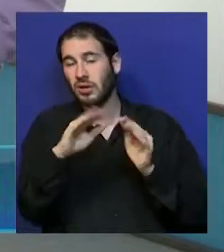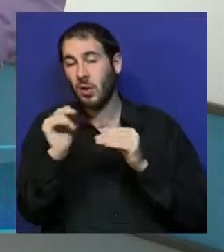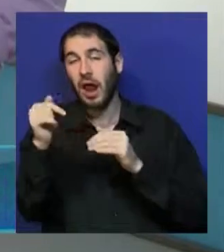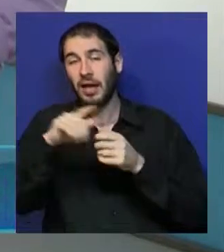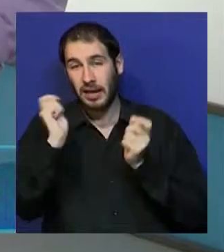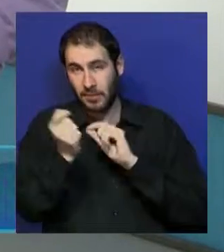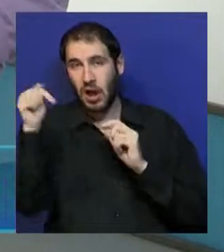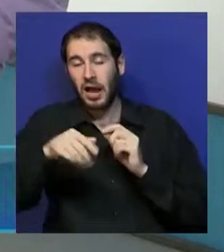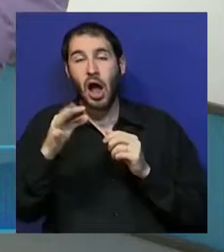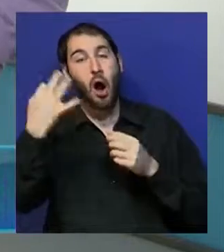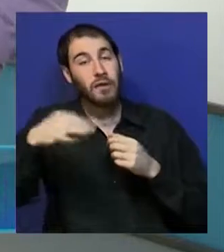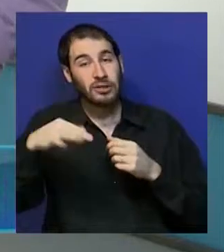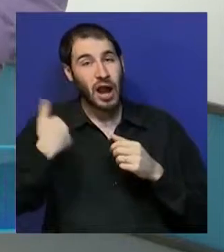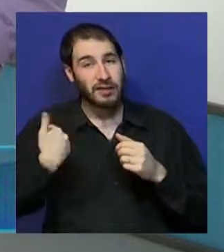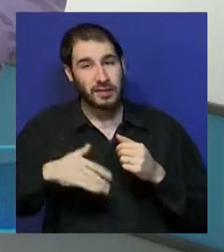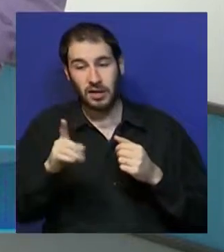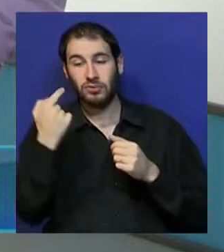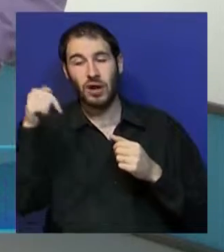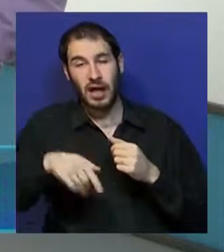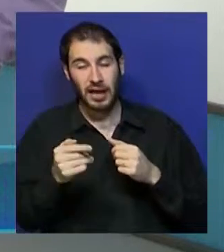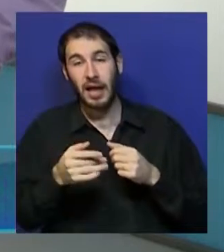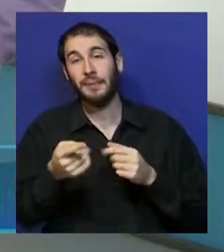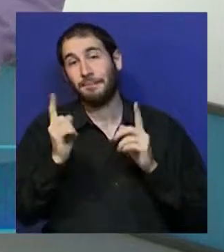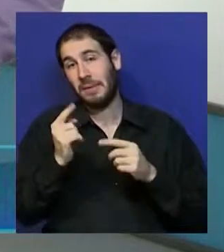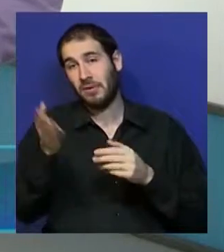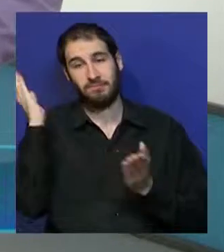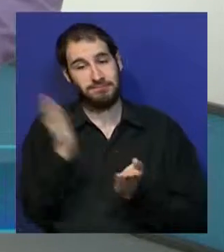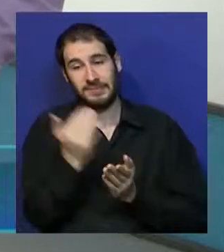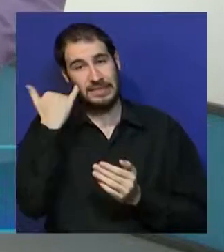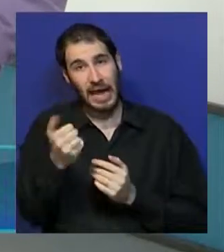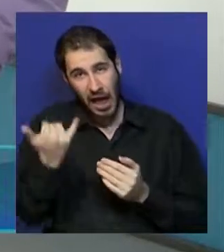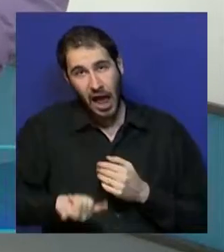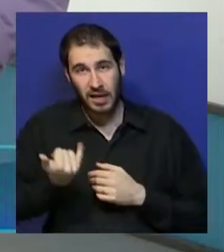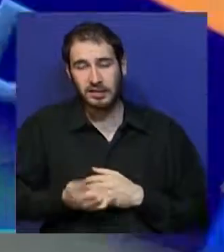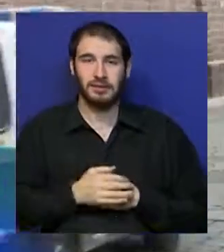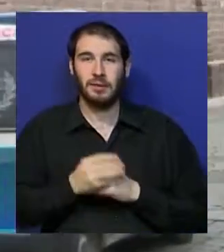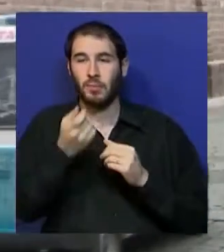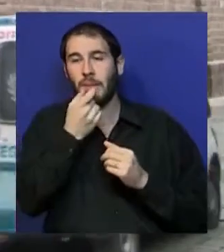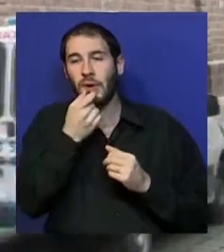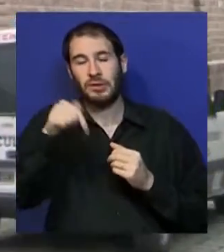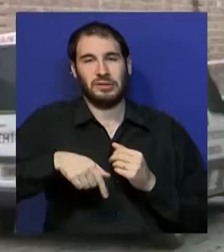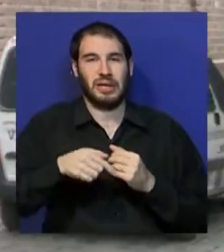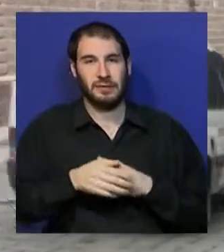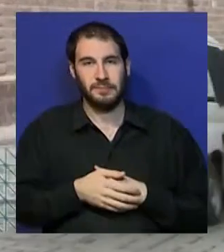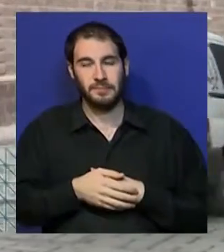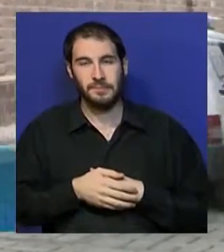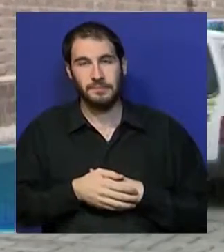obligatorios para Argentina. Nosotros ya tenemos antecedentes de condena en casos de Mendoza